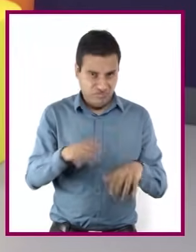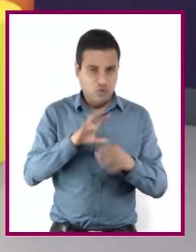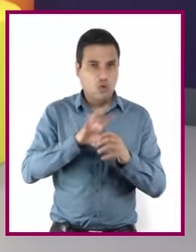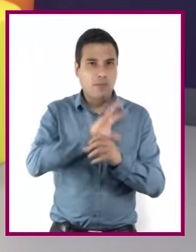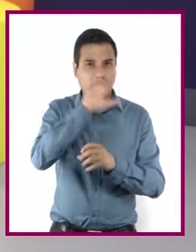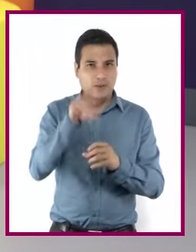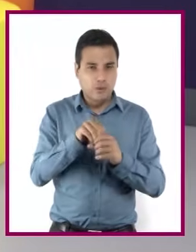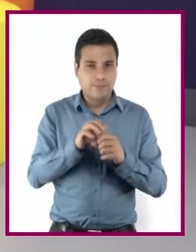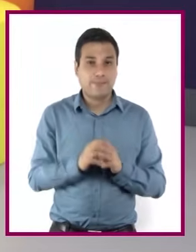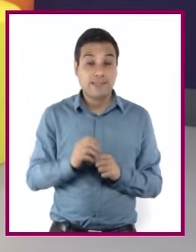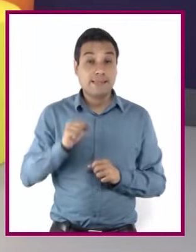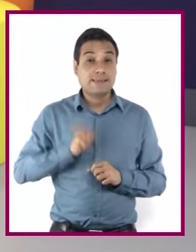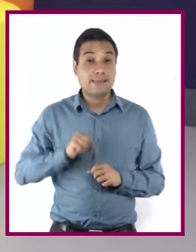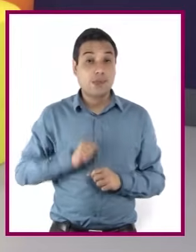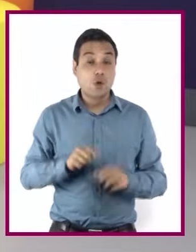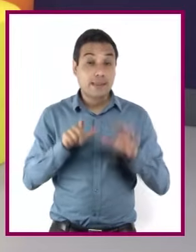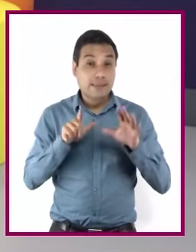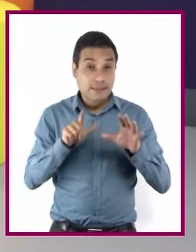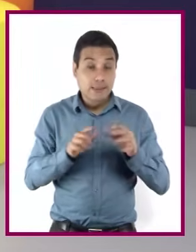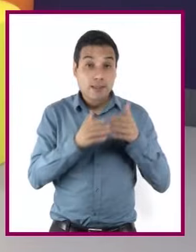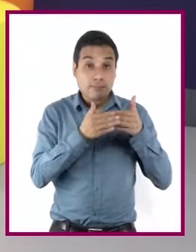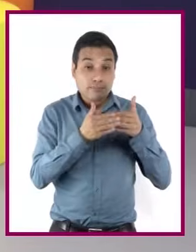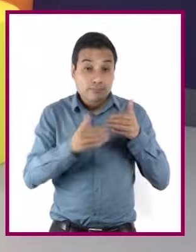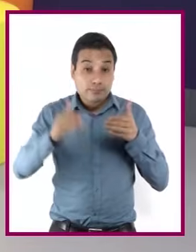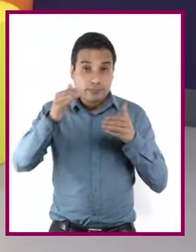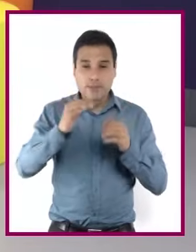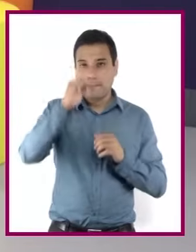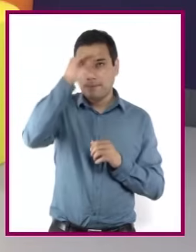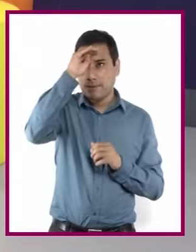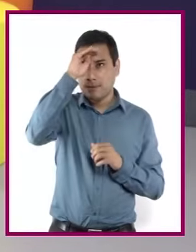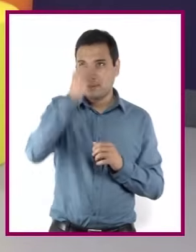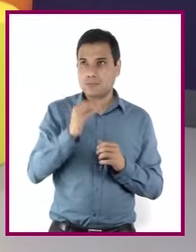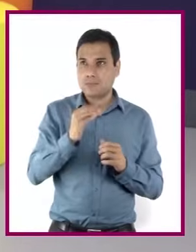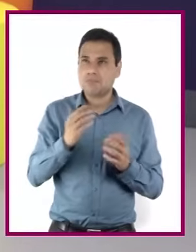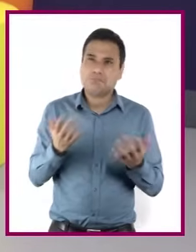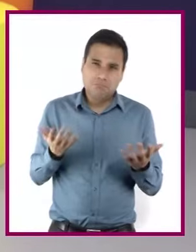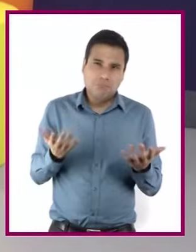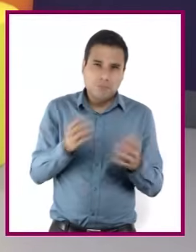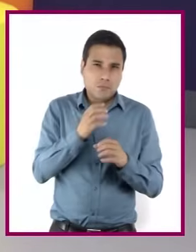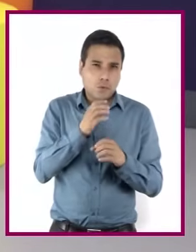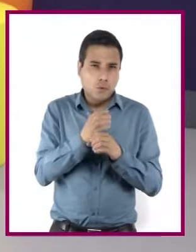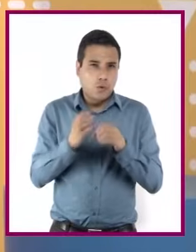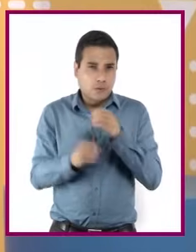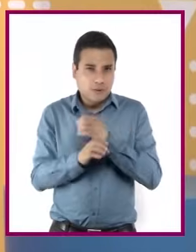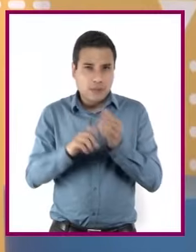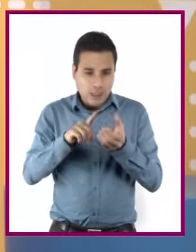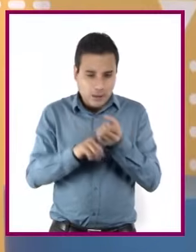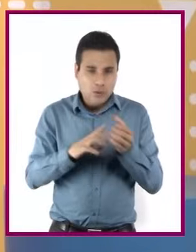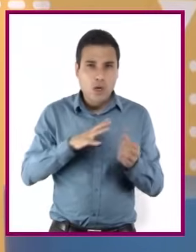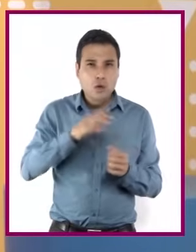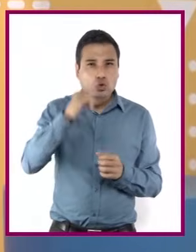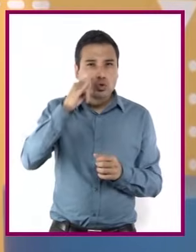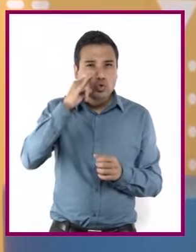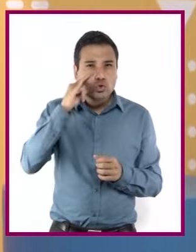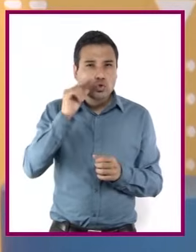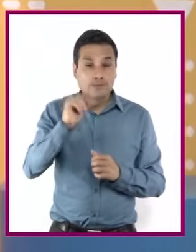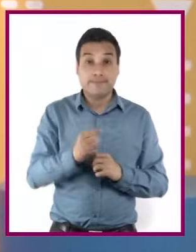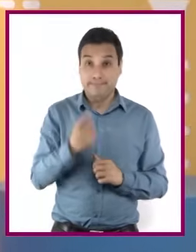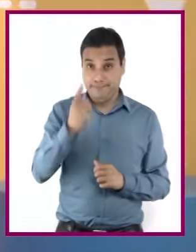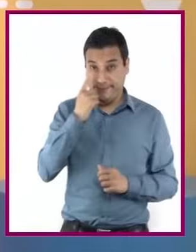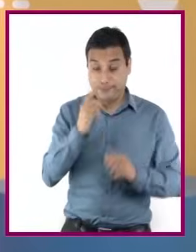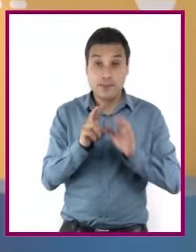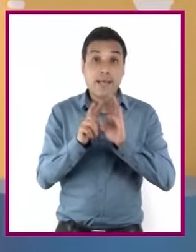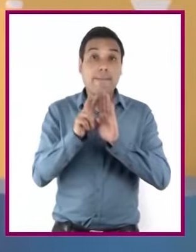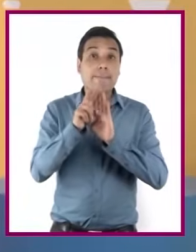desde el siglo XVII ya se pensaba en las partículas como componentes de la materia. Veamos el siguiente video donde